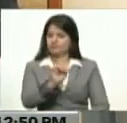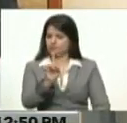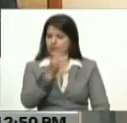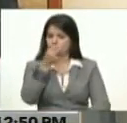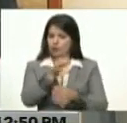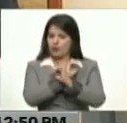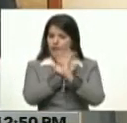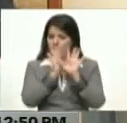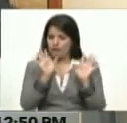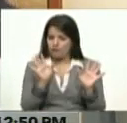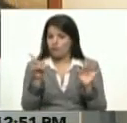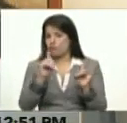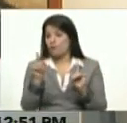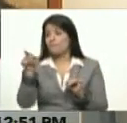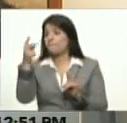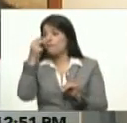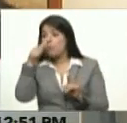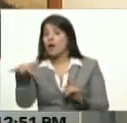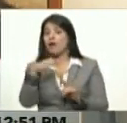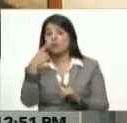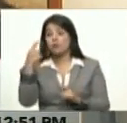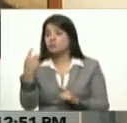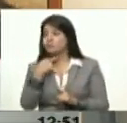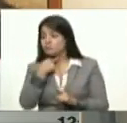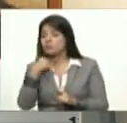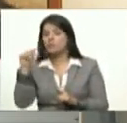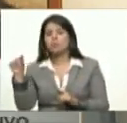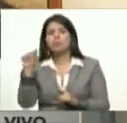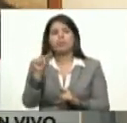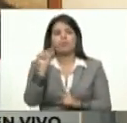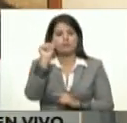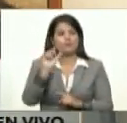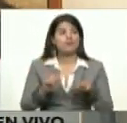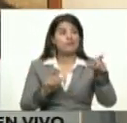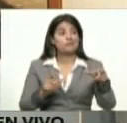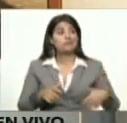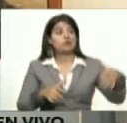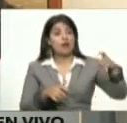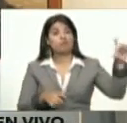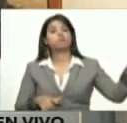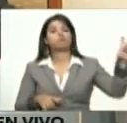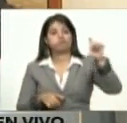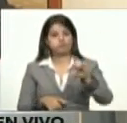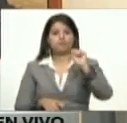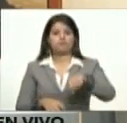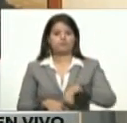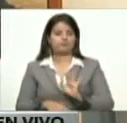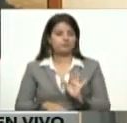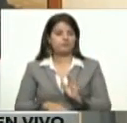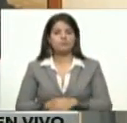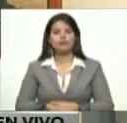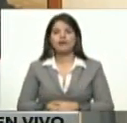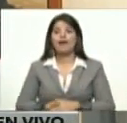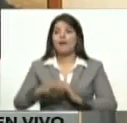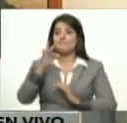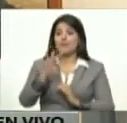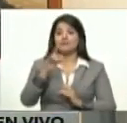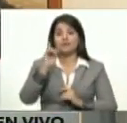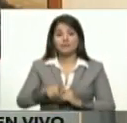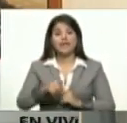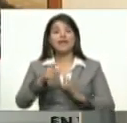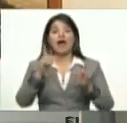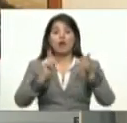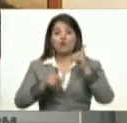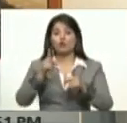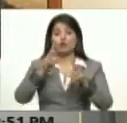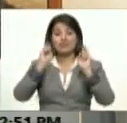hecho, la segunda de las leyes tributarias aprobadas en esto que ya constituye una revolución tributaria